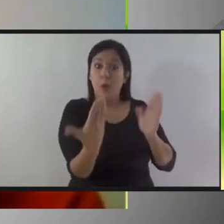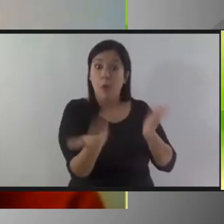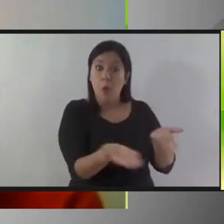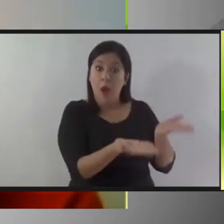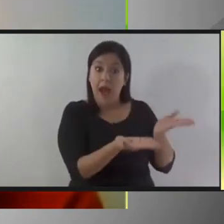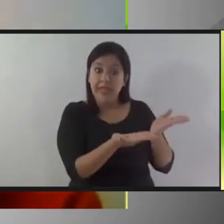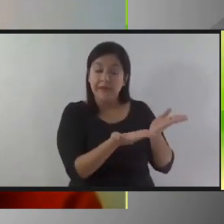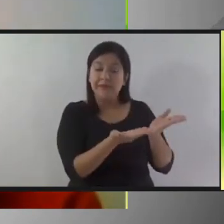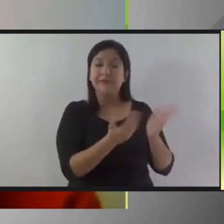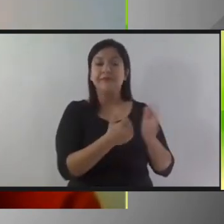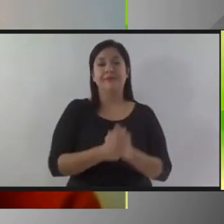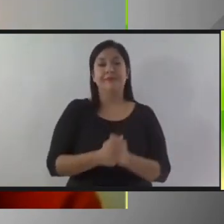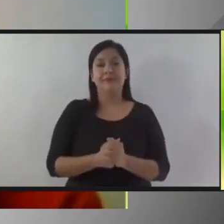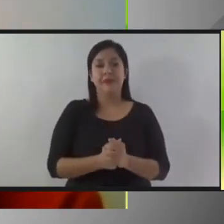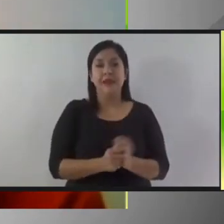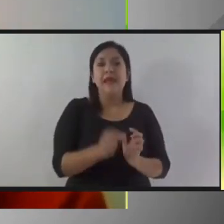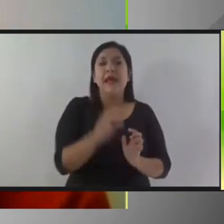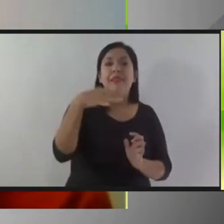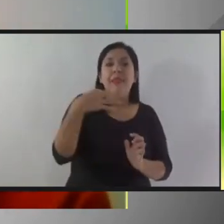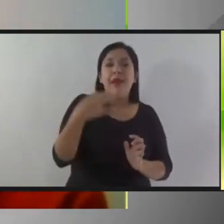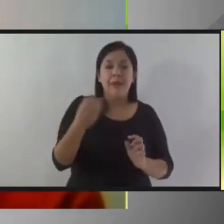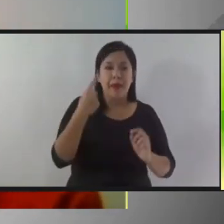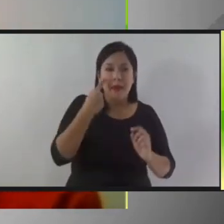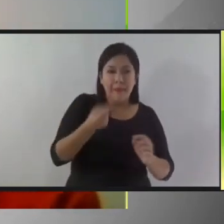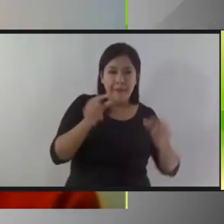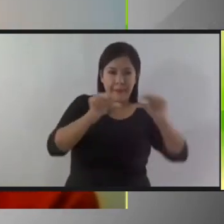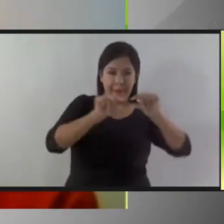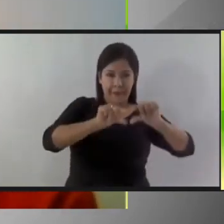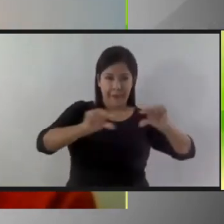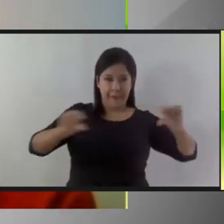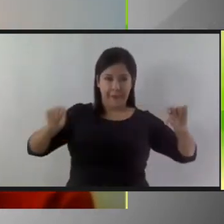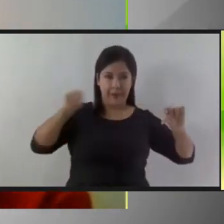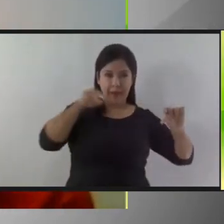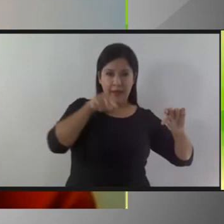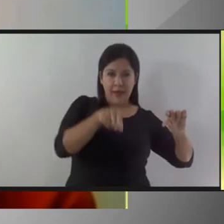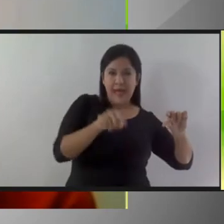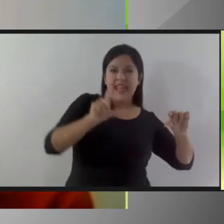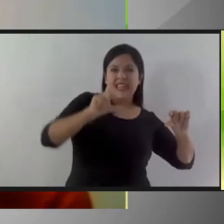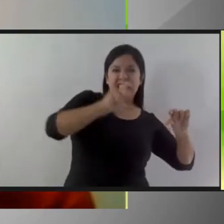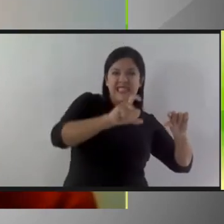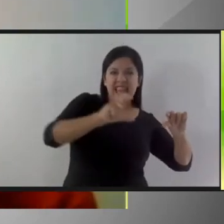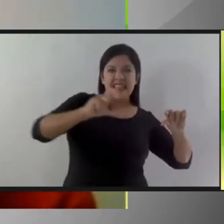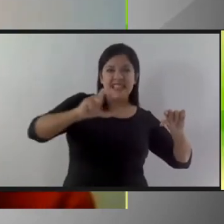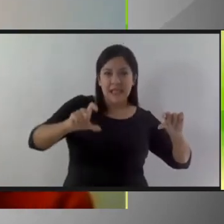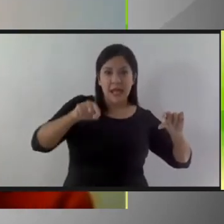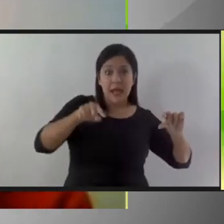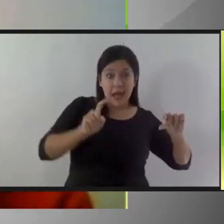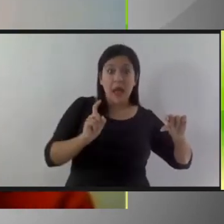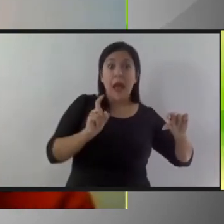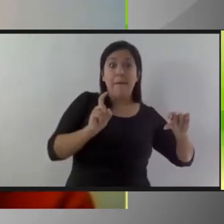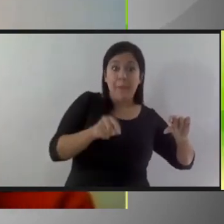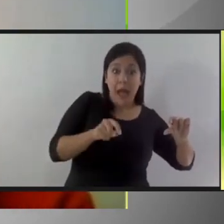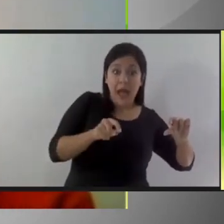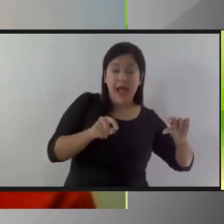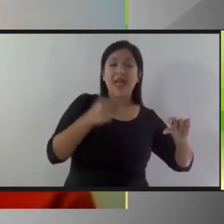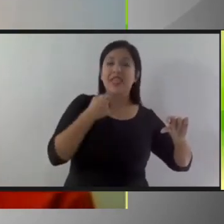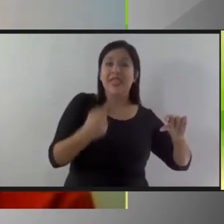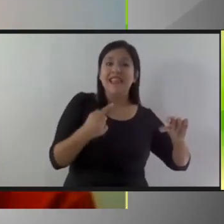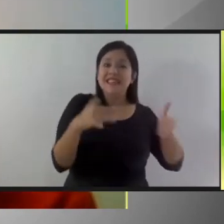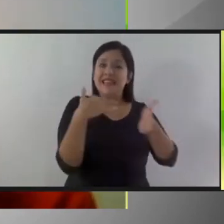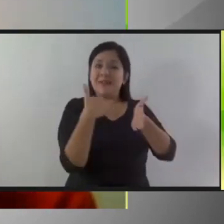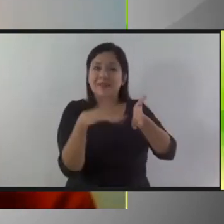Cada participante tiene que ir a un botón que esté identificado con las letras CC y debajo, por lo general, dice